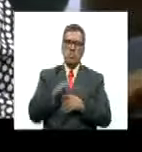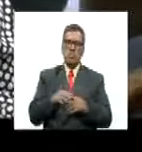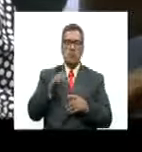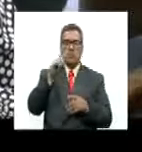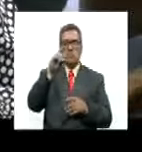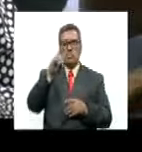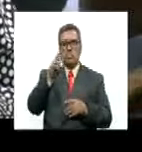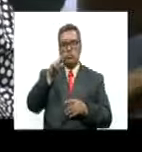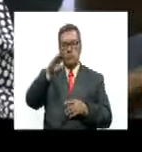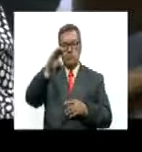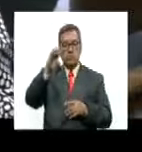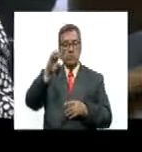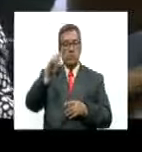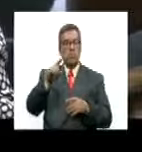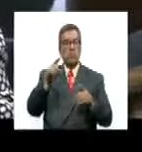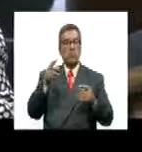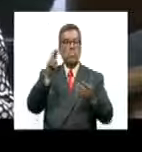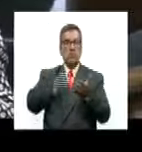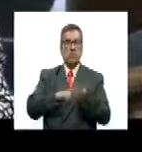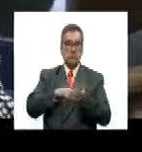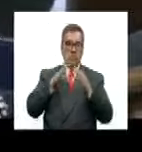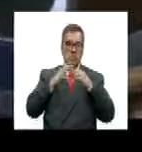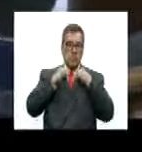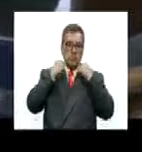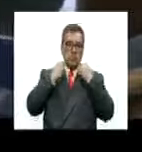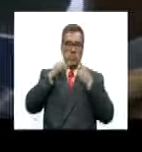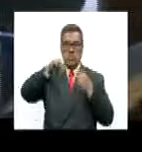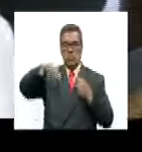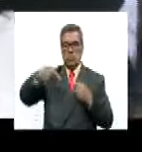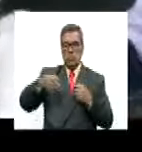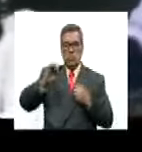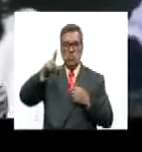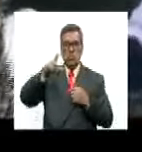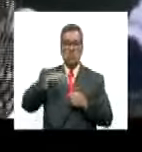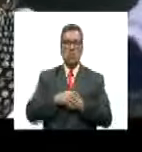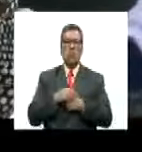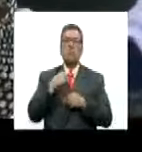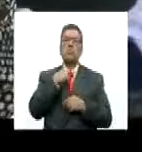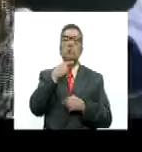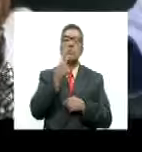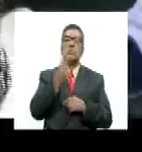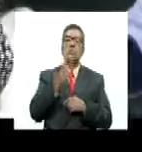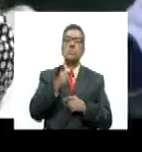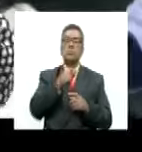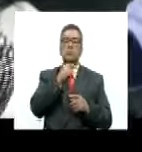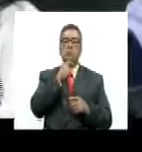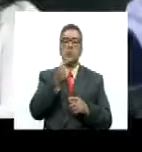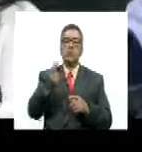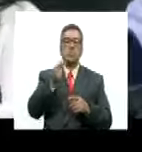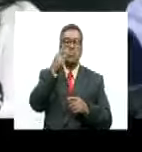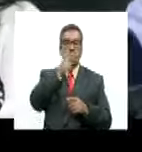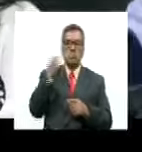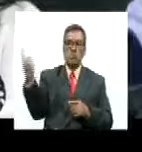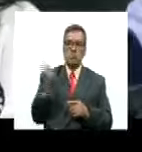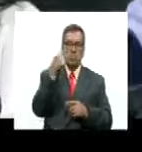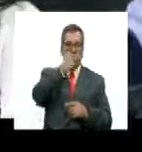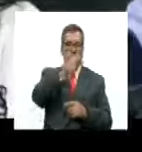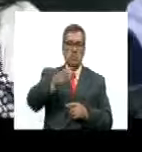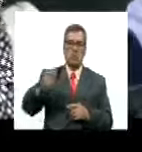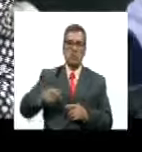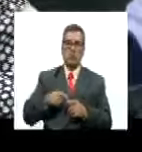llamaron. Allí el sacerdote Miguel elevó su voz, convocó al pueblo